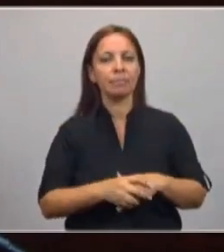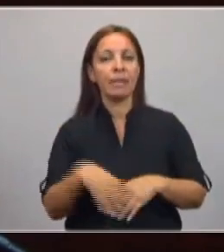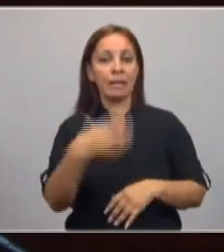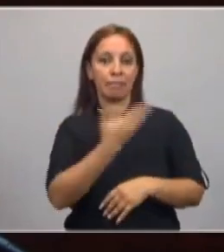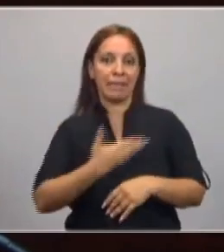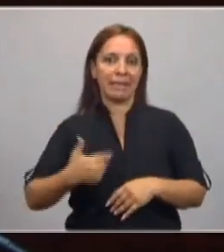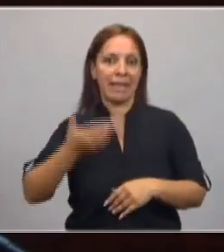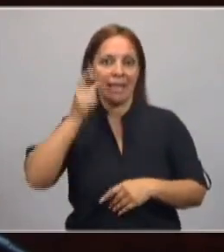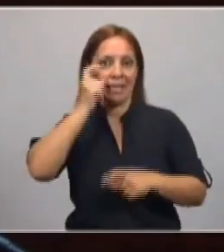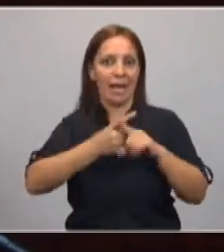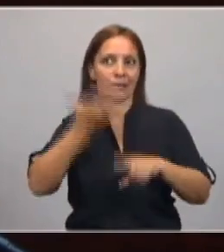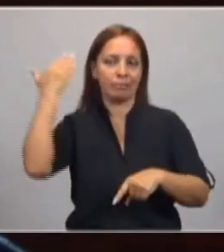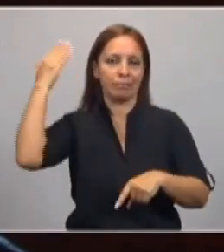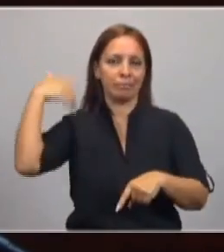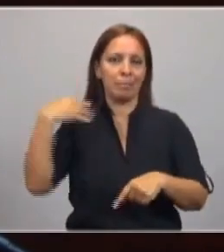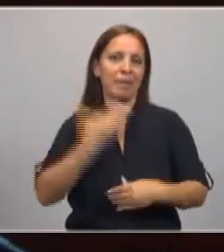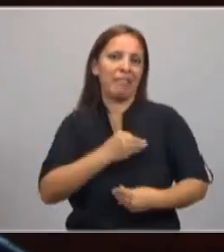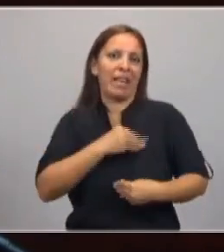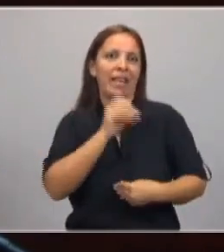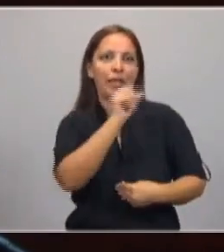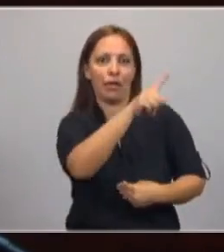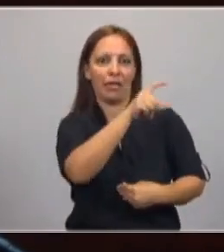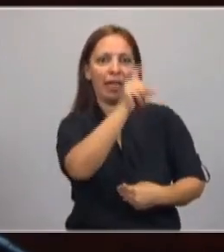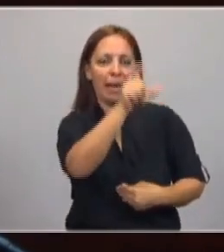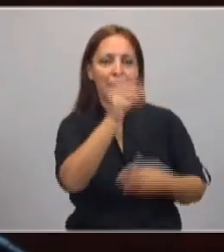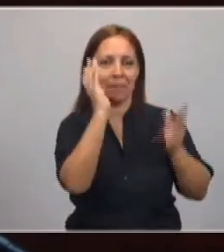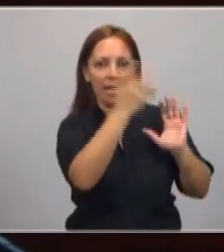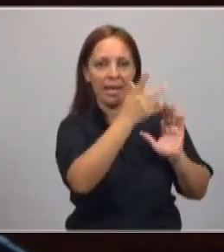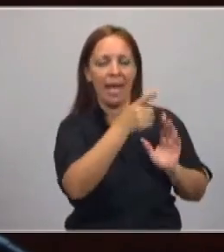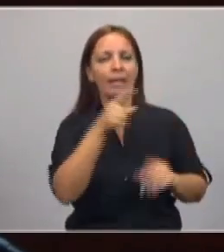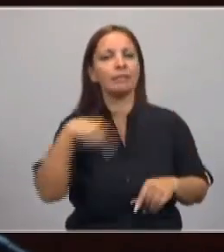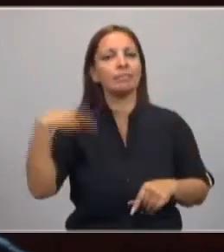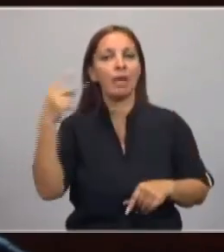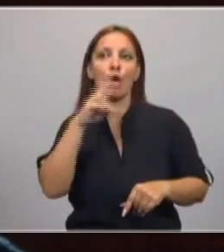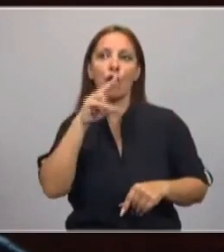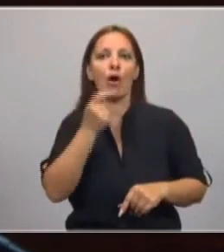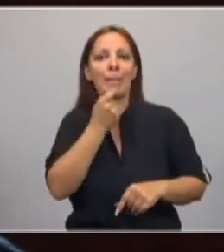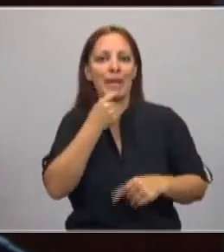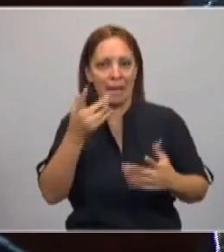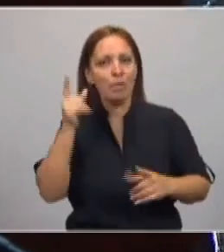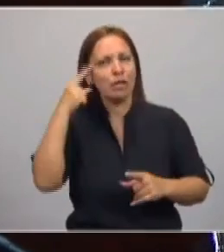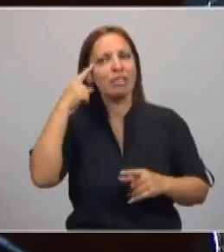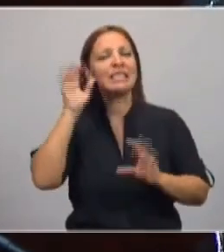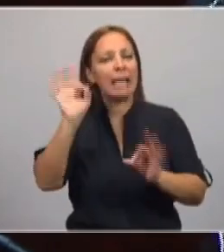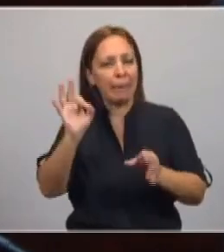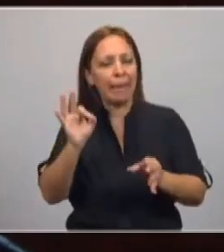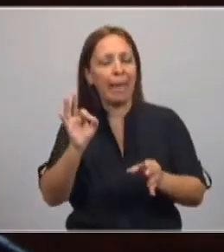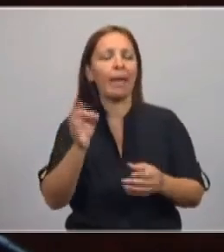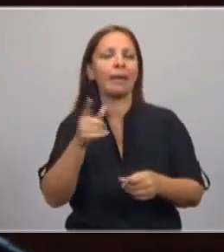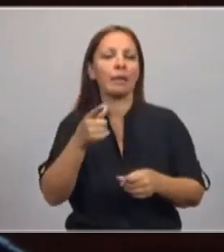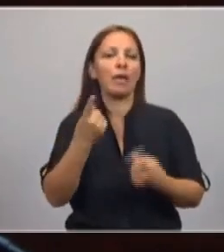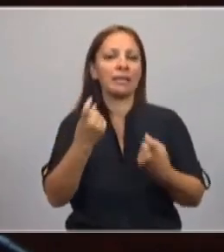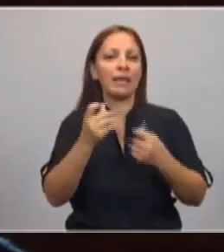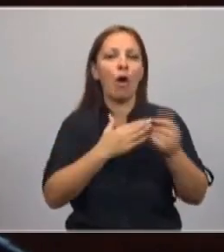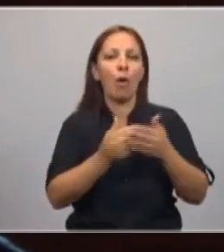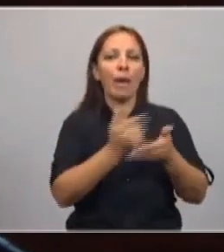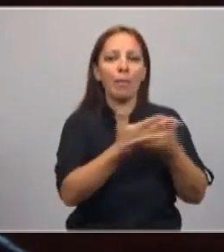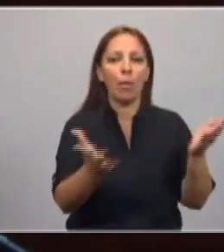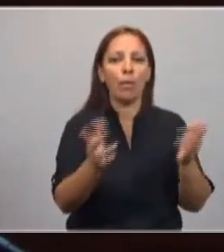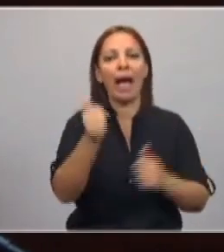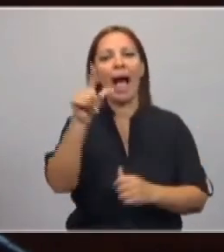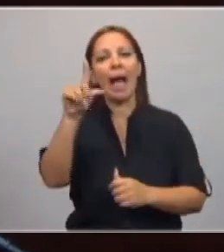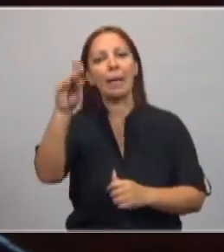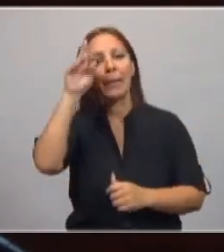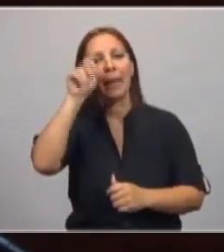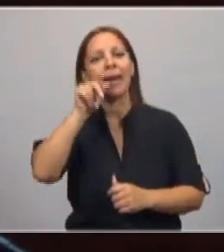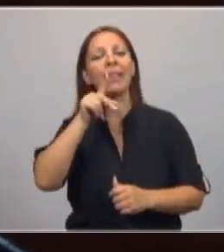Milei comprendían, como Roca, que se necesitaba más obra pública, o como Alberdi, que se necesitaba una educación